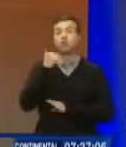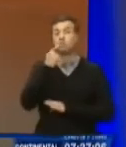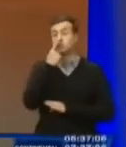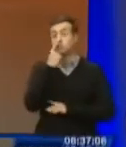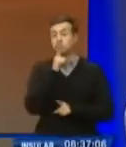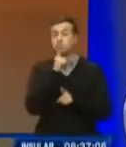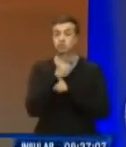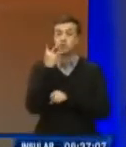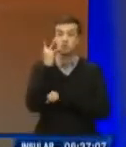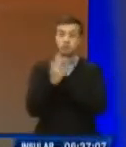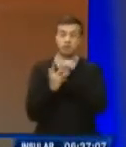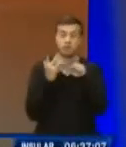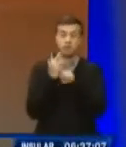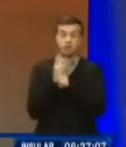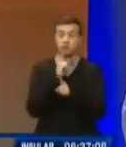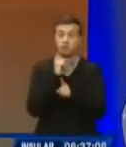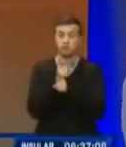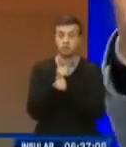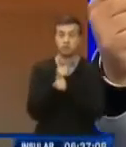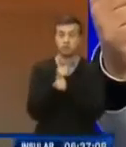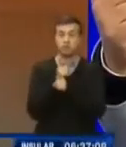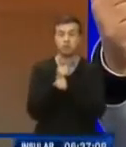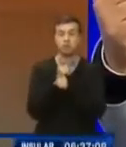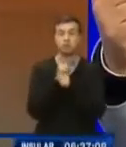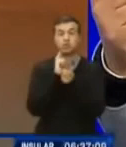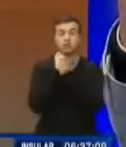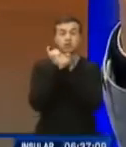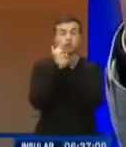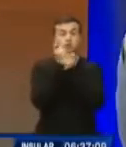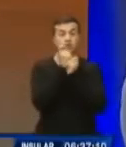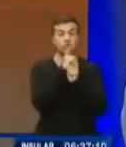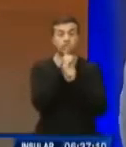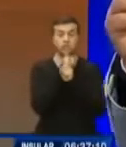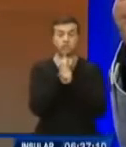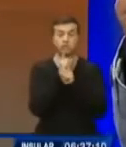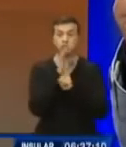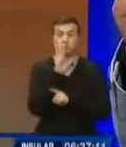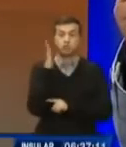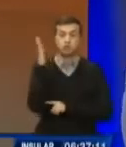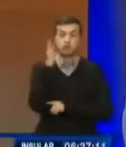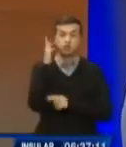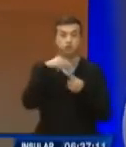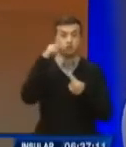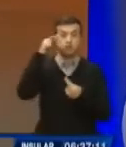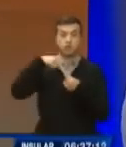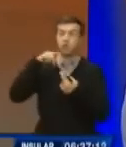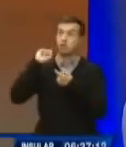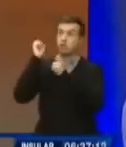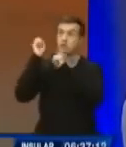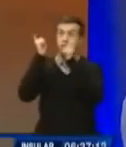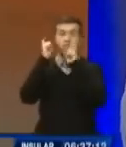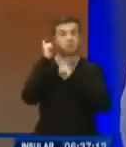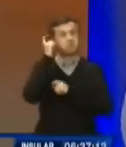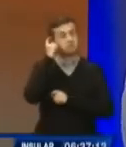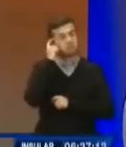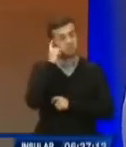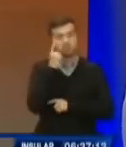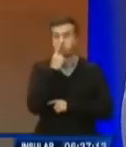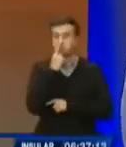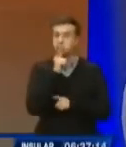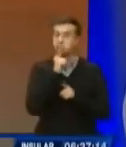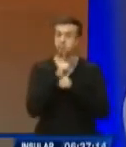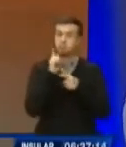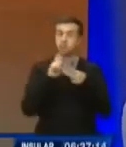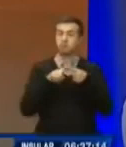un período de cinco años y que éste sea itinerante en entre cada una regiones que me parece que puede ser interesante y una